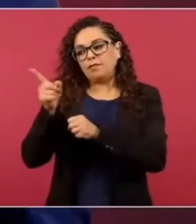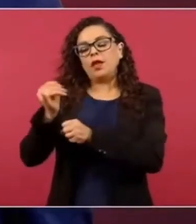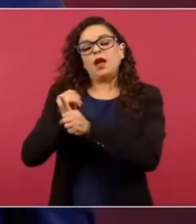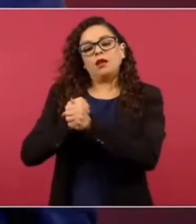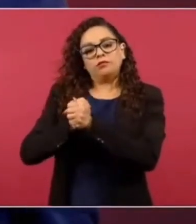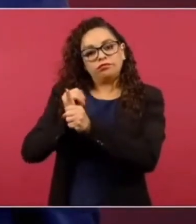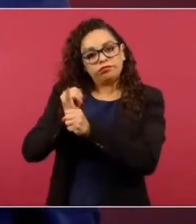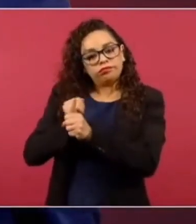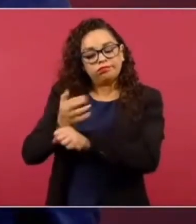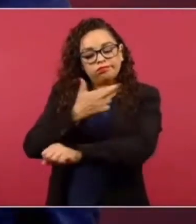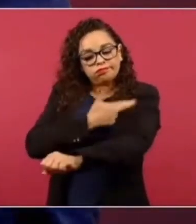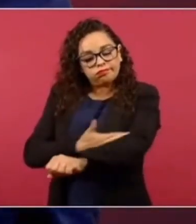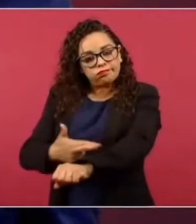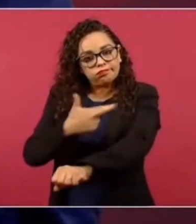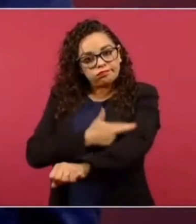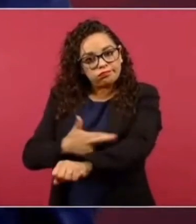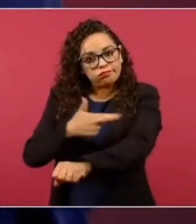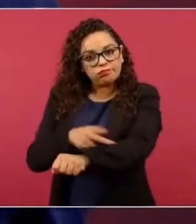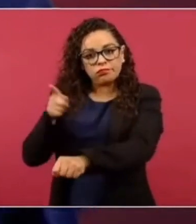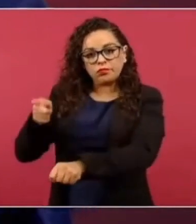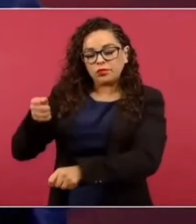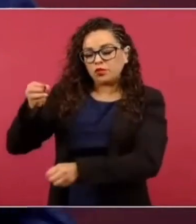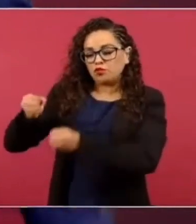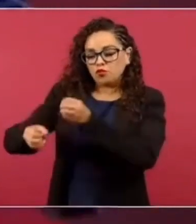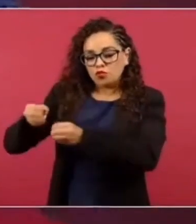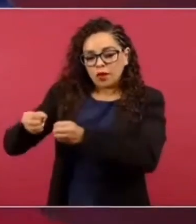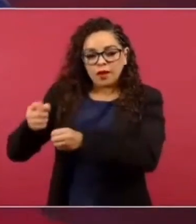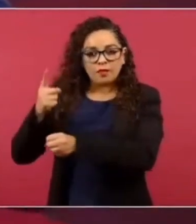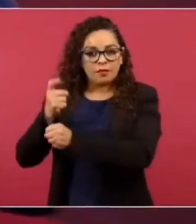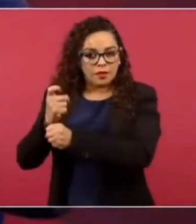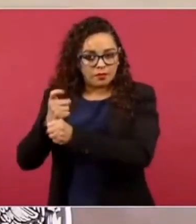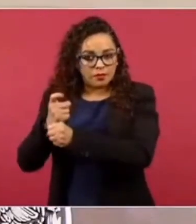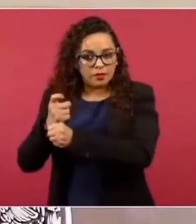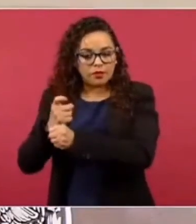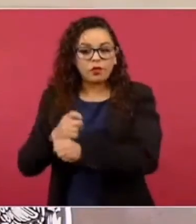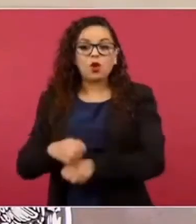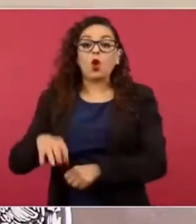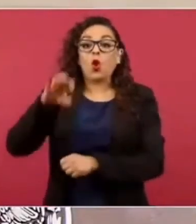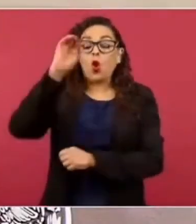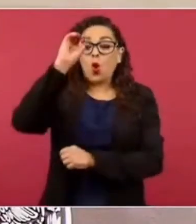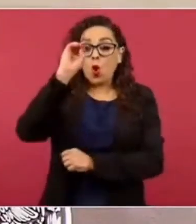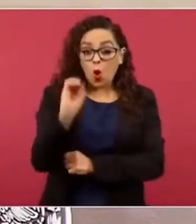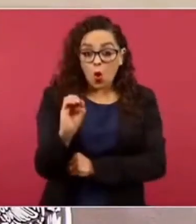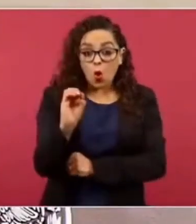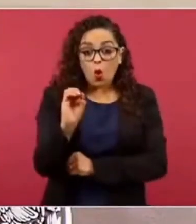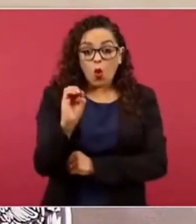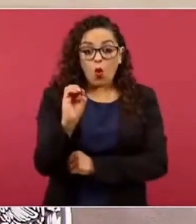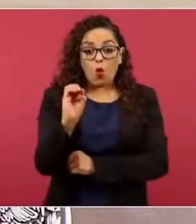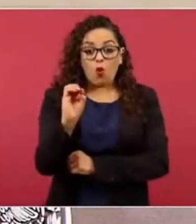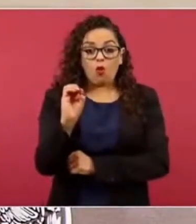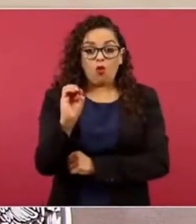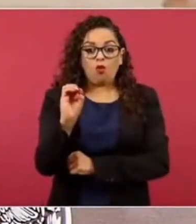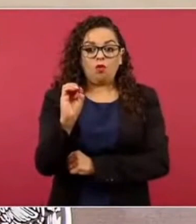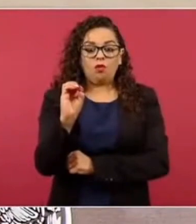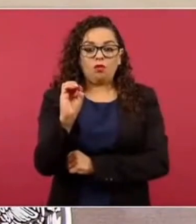O hay que subirlo testado, es decir, todo borrado los nombres.